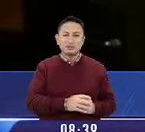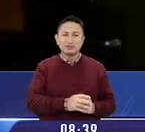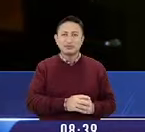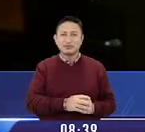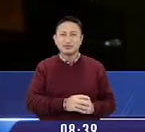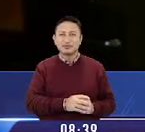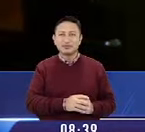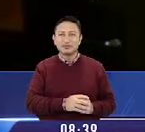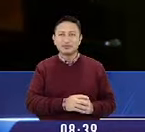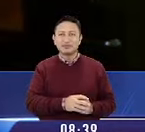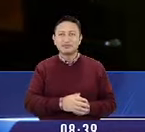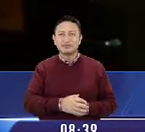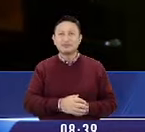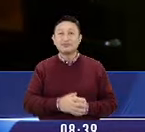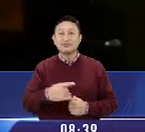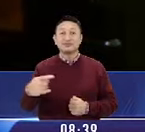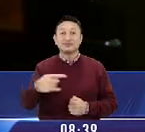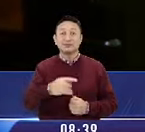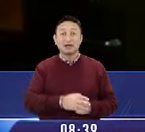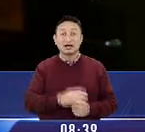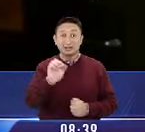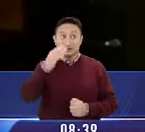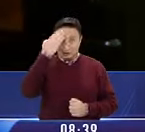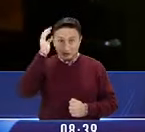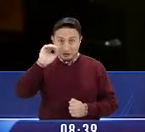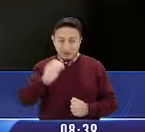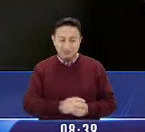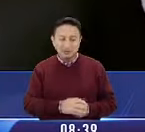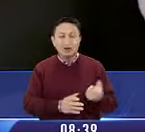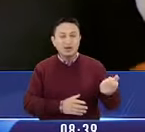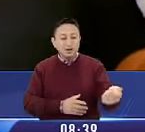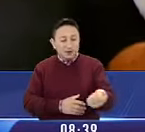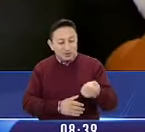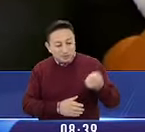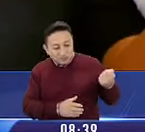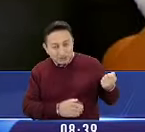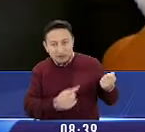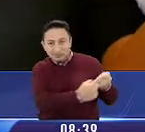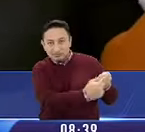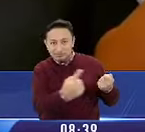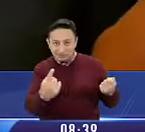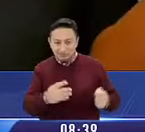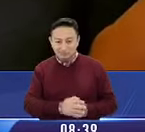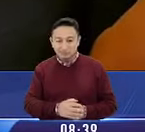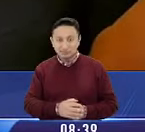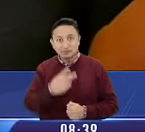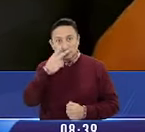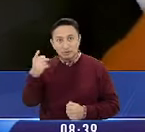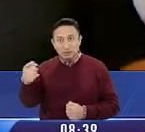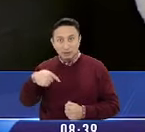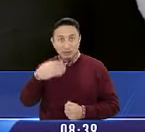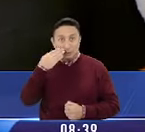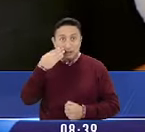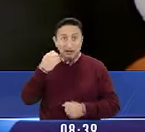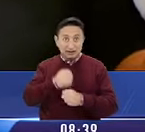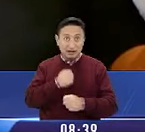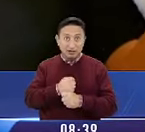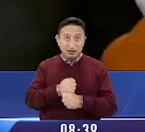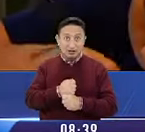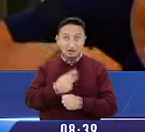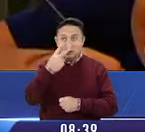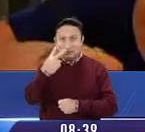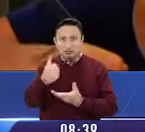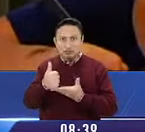puerta. Y Inacito dice, ya sé quién es mamá, ya voy. Al ver que yo trabajo, ellos también ven mi cansancio y me